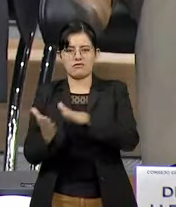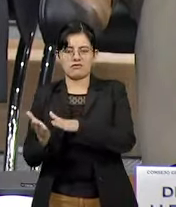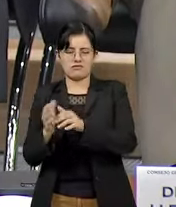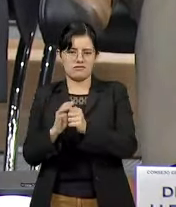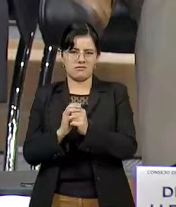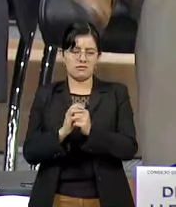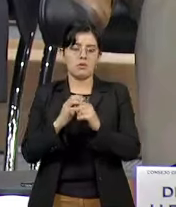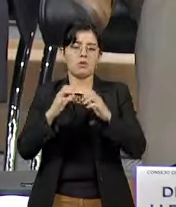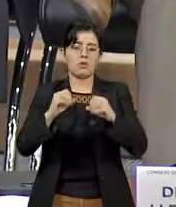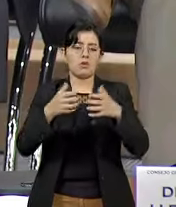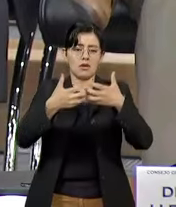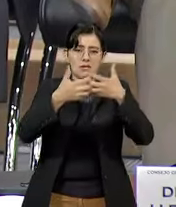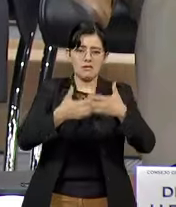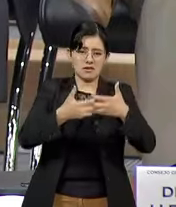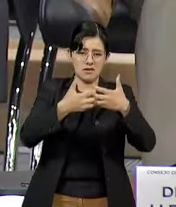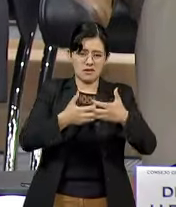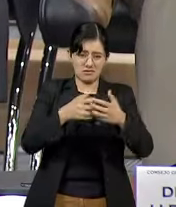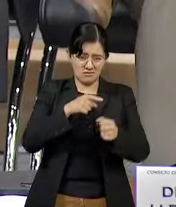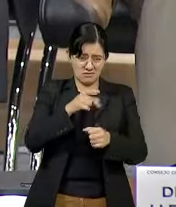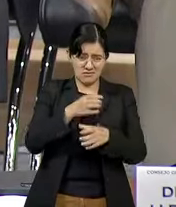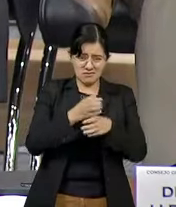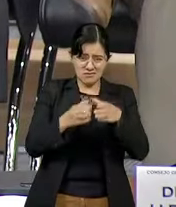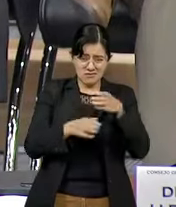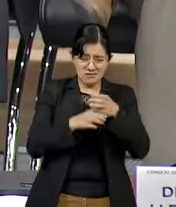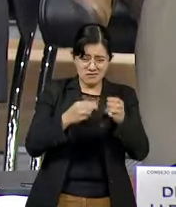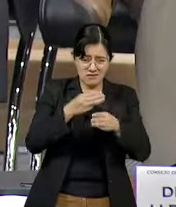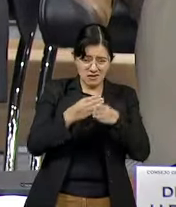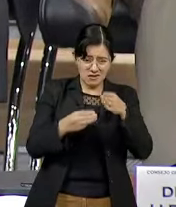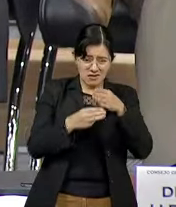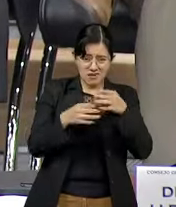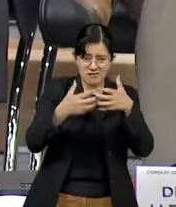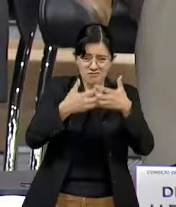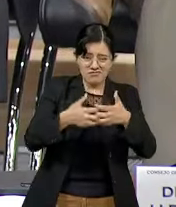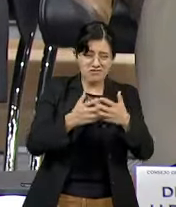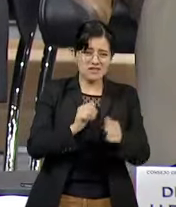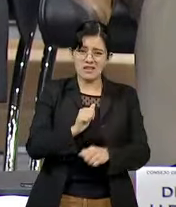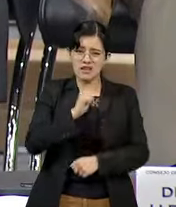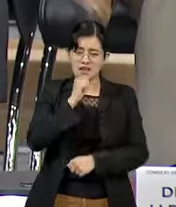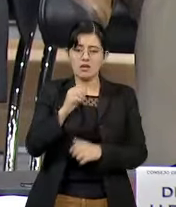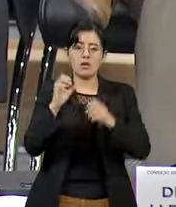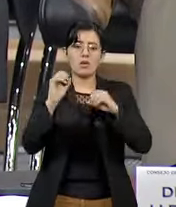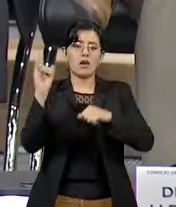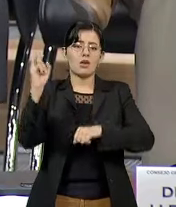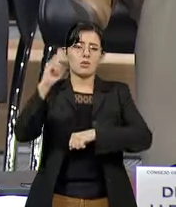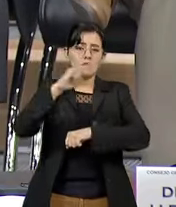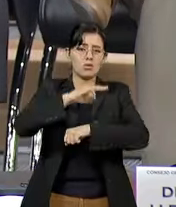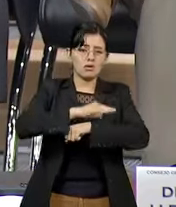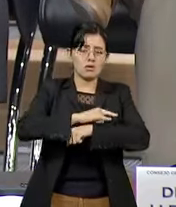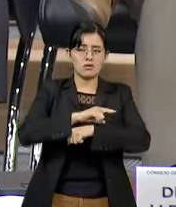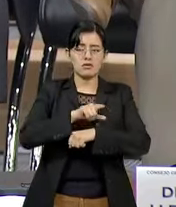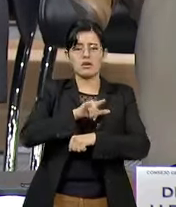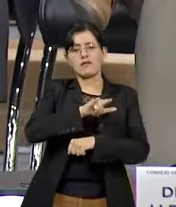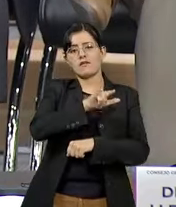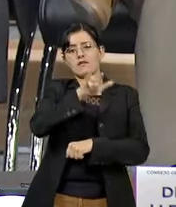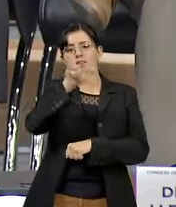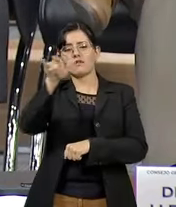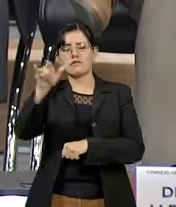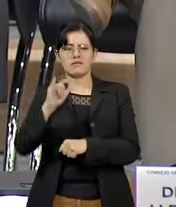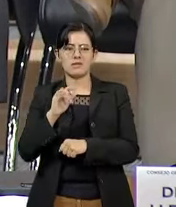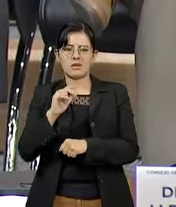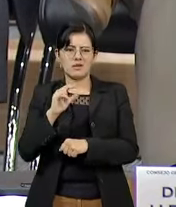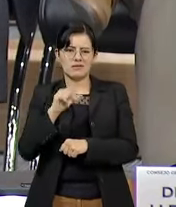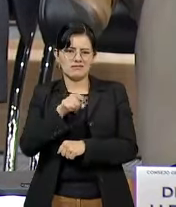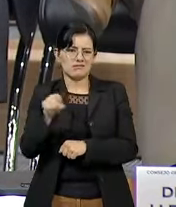nada por construir aeropuertos que no transportan ningún avión a ningún lado que ninguna aerolínea quiere volar